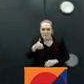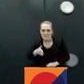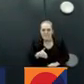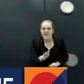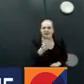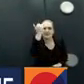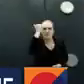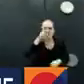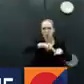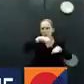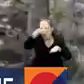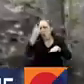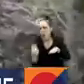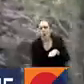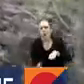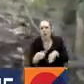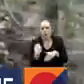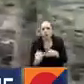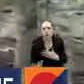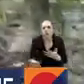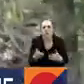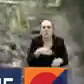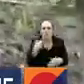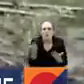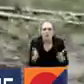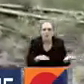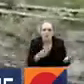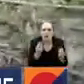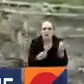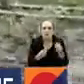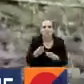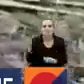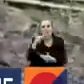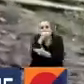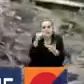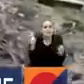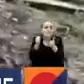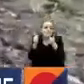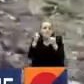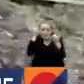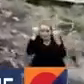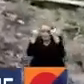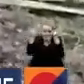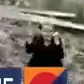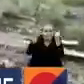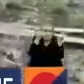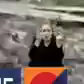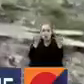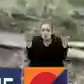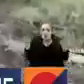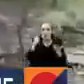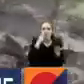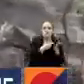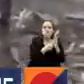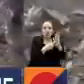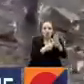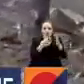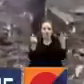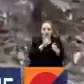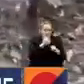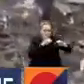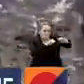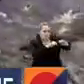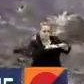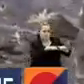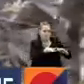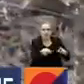niños, se caigan al río, se ahoguen. Con el barro hasta los tobillos, los niños del Plan Bonito, también de Pinillos, retratan los estragos del desbordamiento del